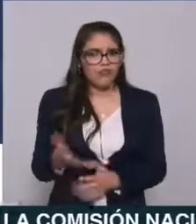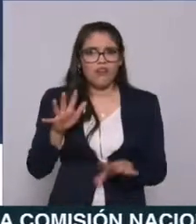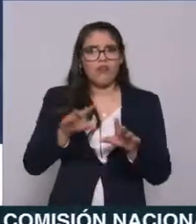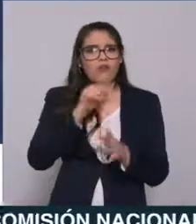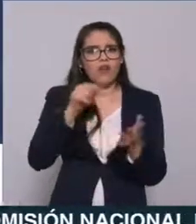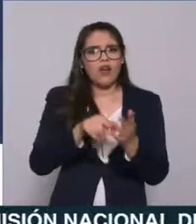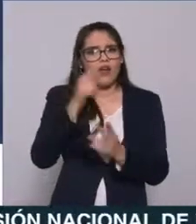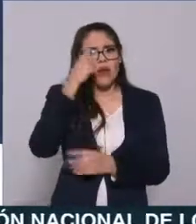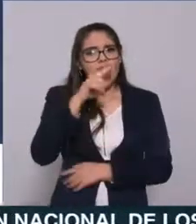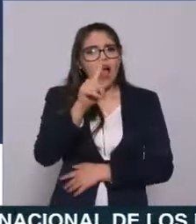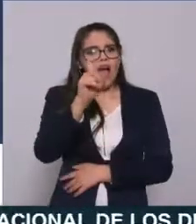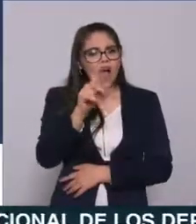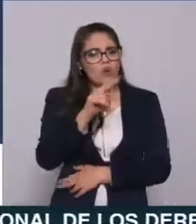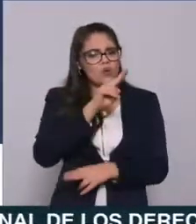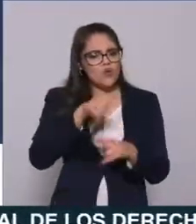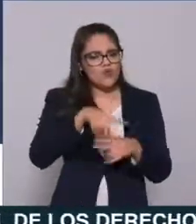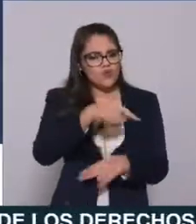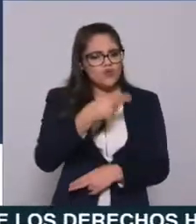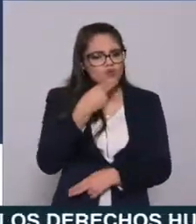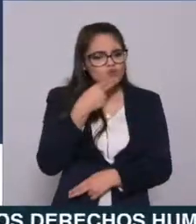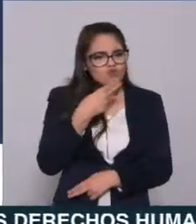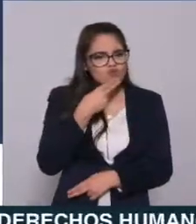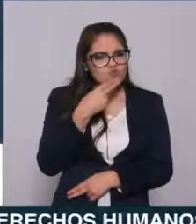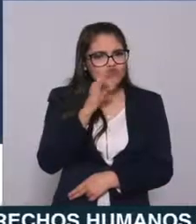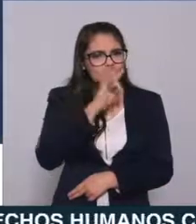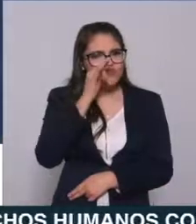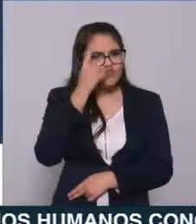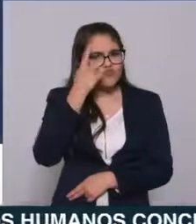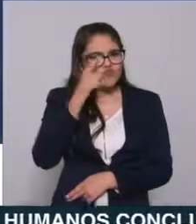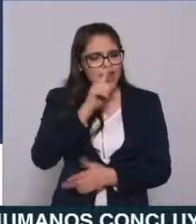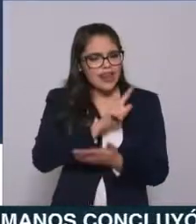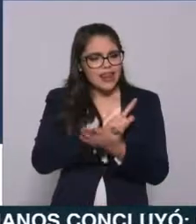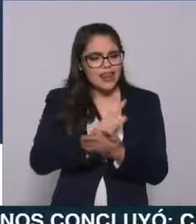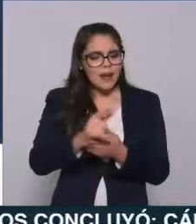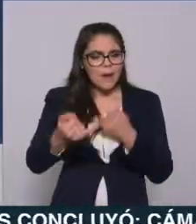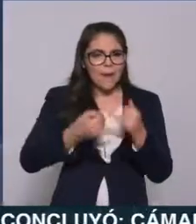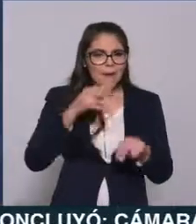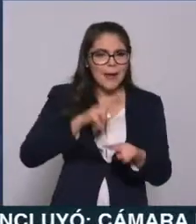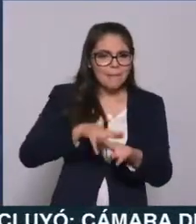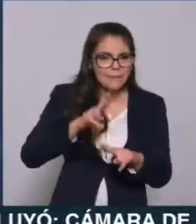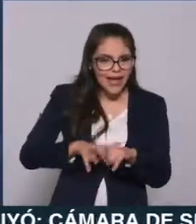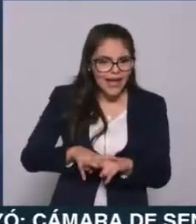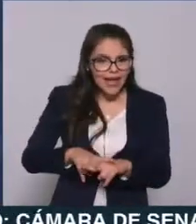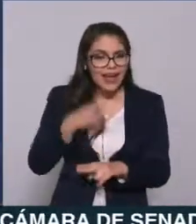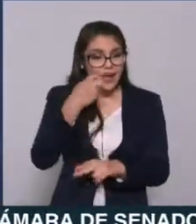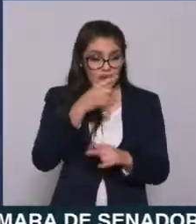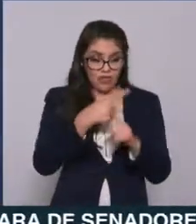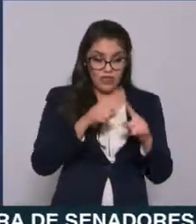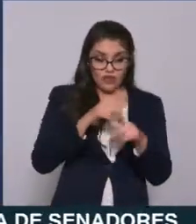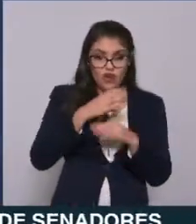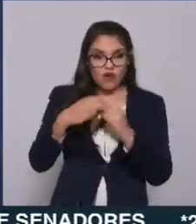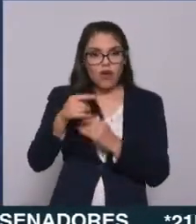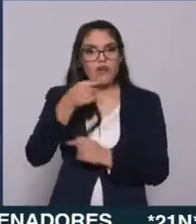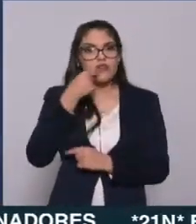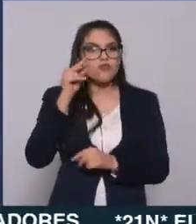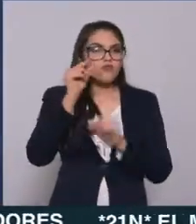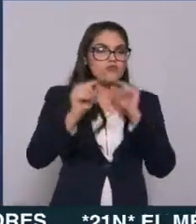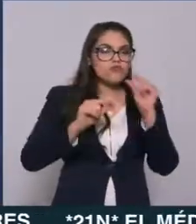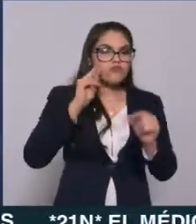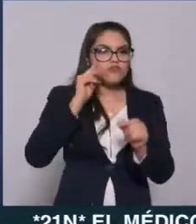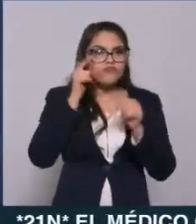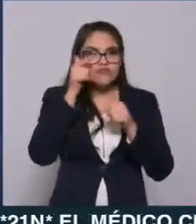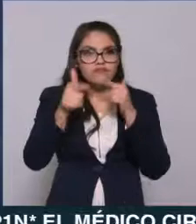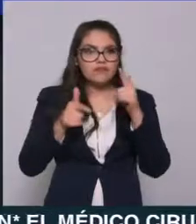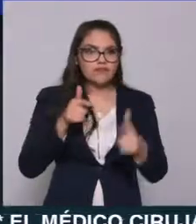agua pluvial para los parques, sistemas de captación de energía solar. Entonces, este tipo de cosas son las que ya han estado identificando los niños y las niñas. Pues lo